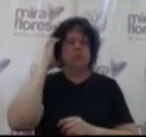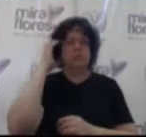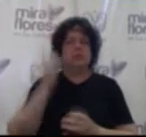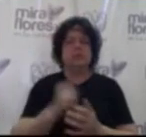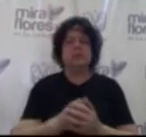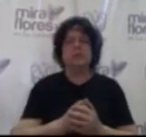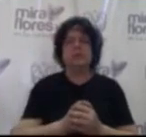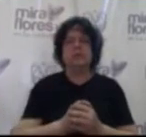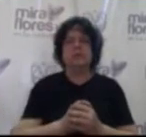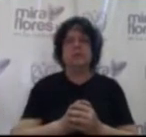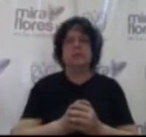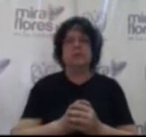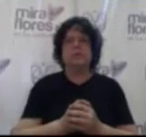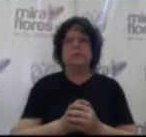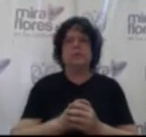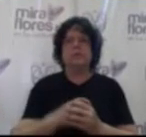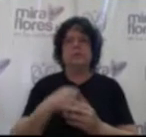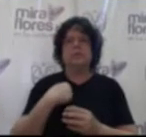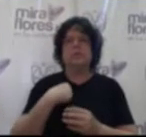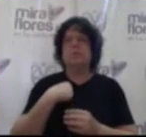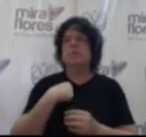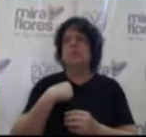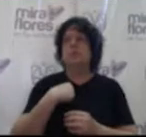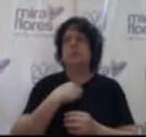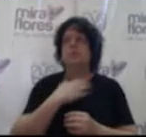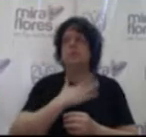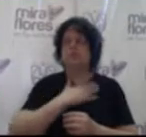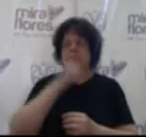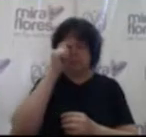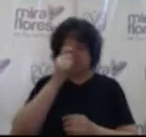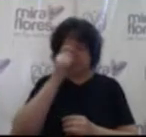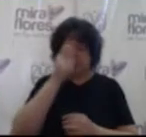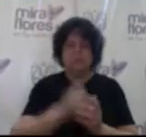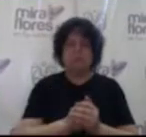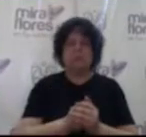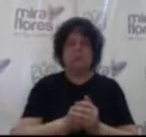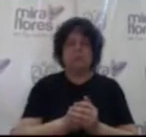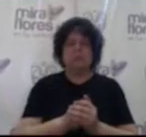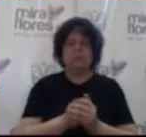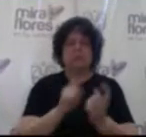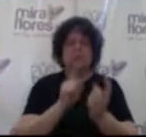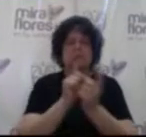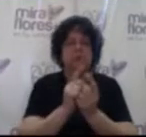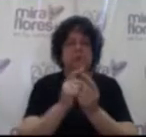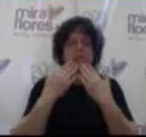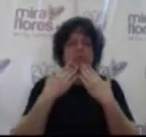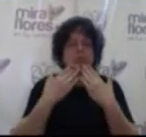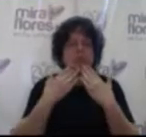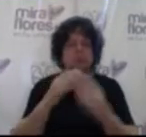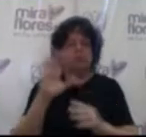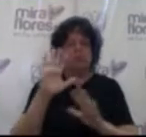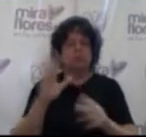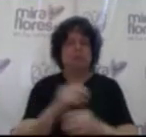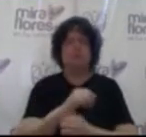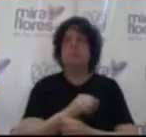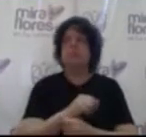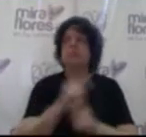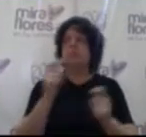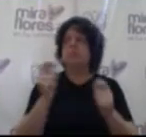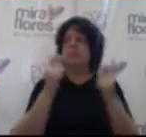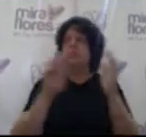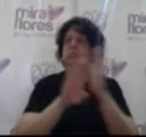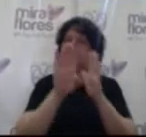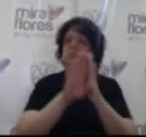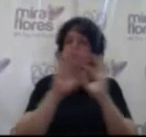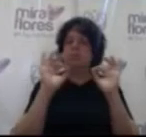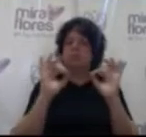Lima Metropolitana. Acá es. De mi consideración, tengo el agrado de dirigirme a usted a fin de hacerle llegar los saludos y deseos de éxitos en su gestión en